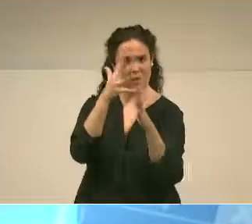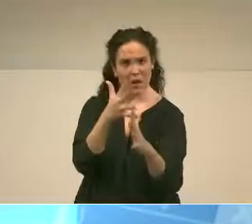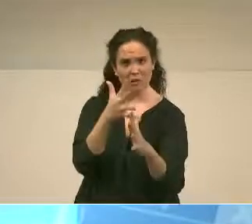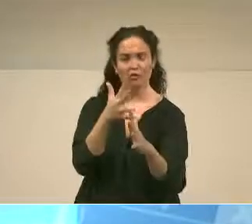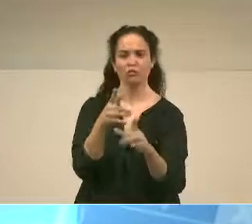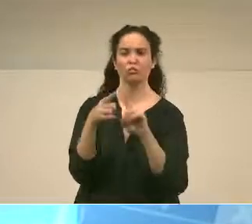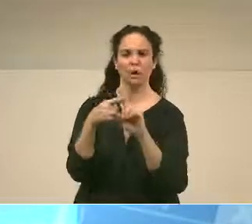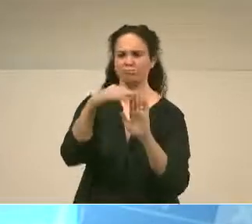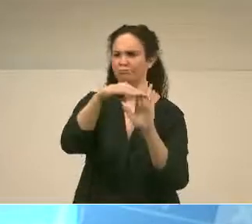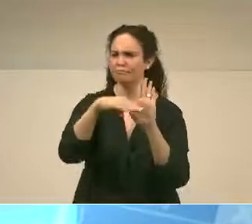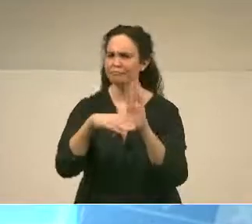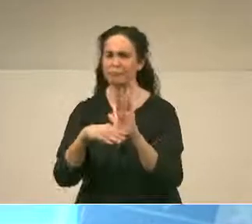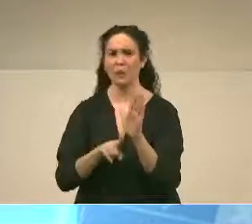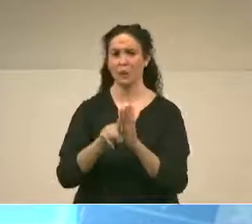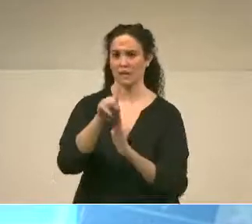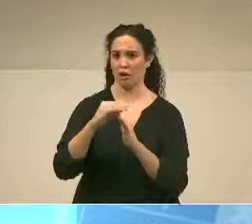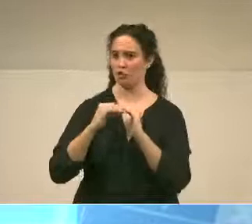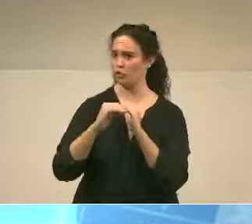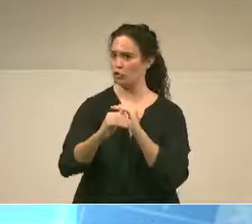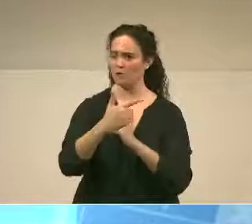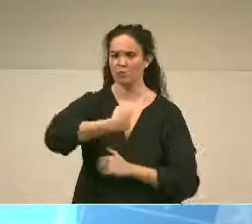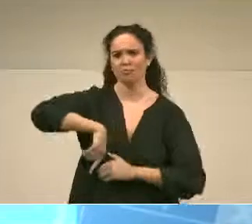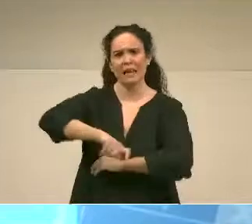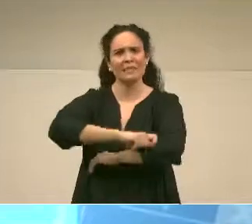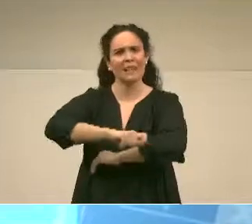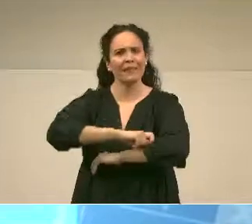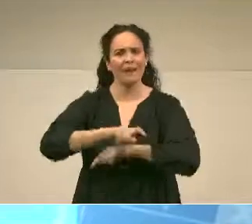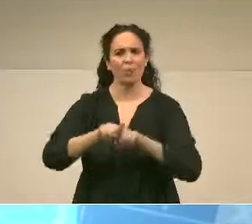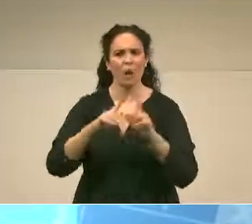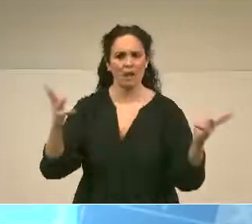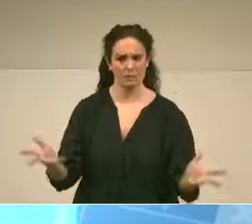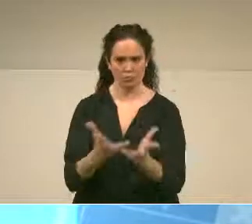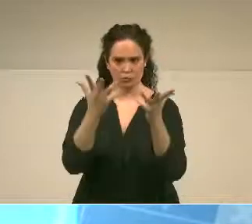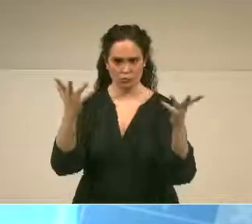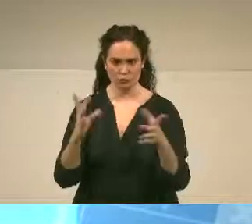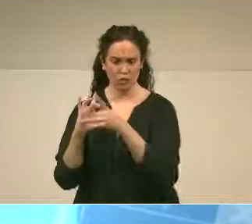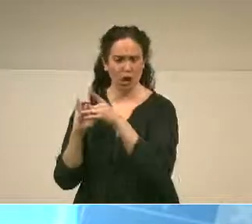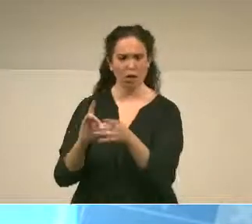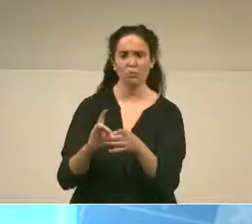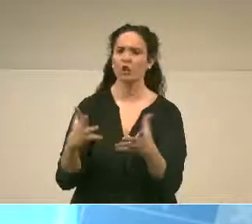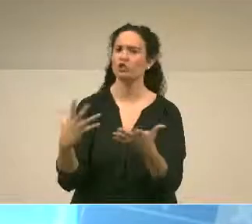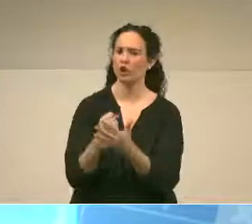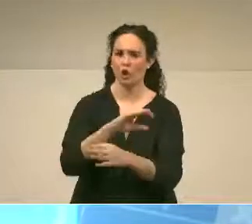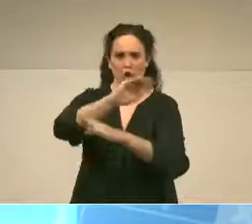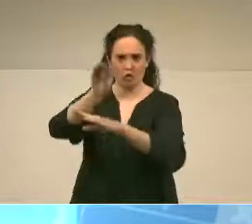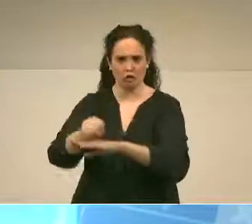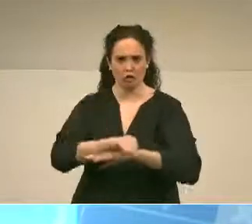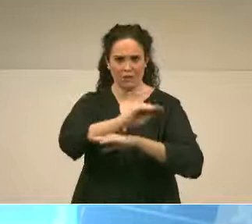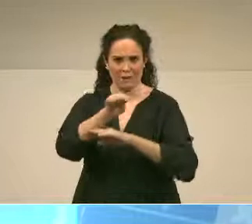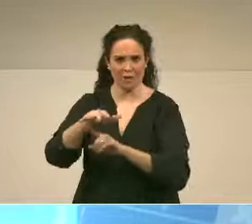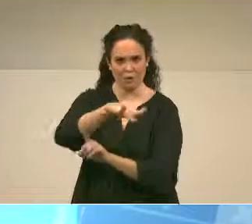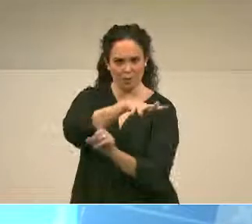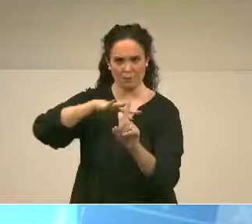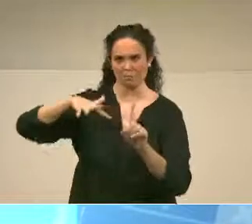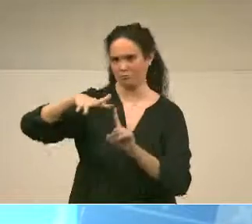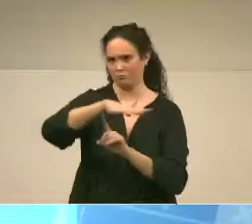a poner en marcha una estrategia de impulso a todo lo que se refiere a la conservación de la biodiversidad